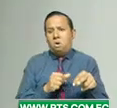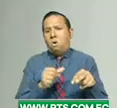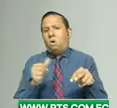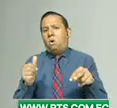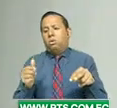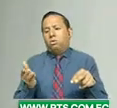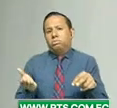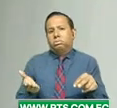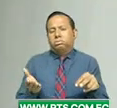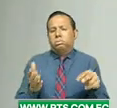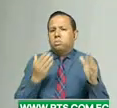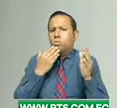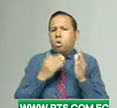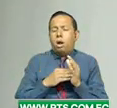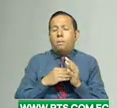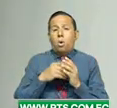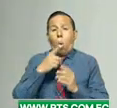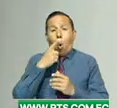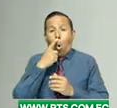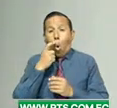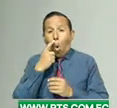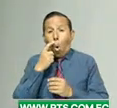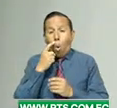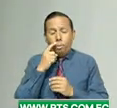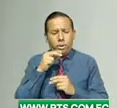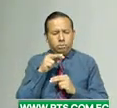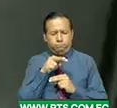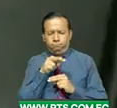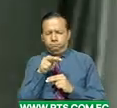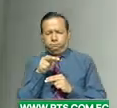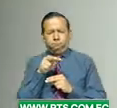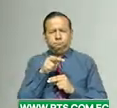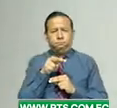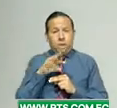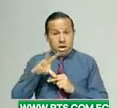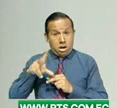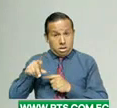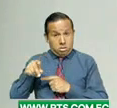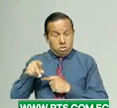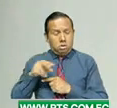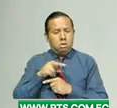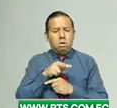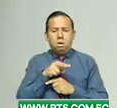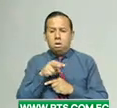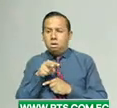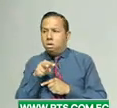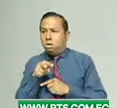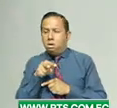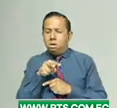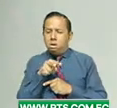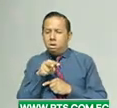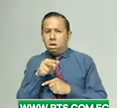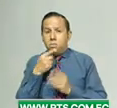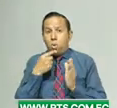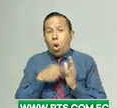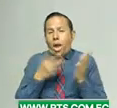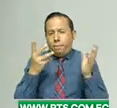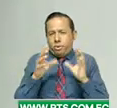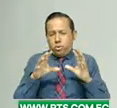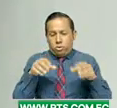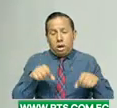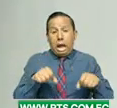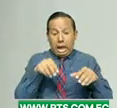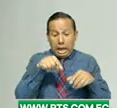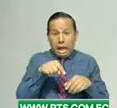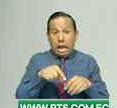De madrugada, sujetos merodean el callejón para ver si pueden desaparecer una moto mal parqueada.